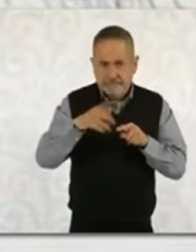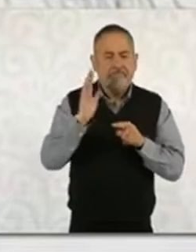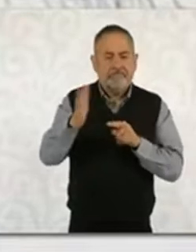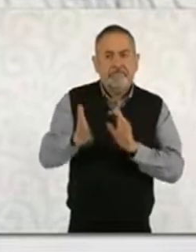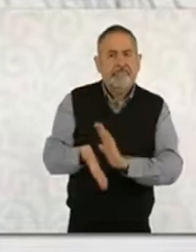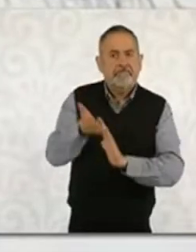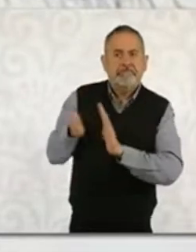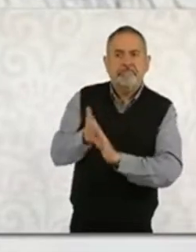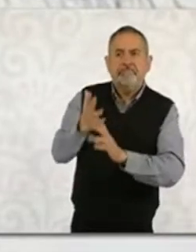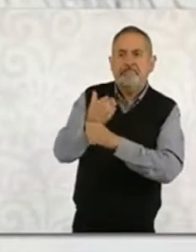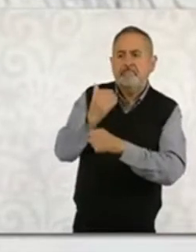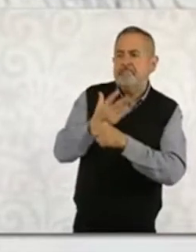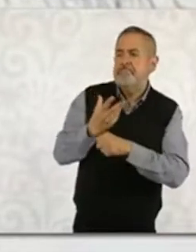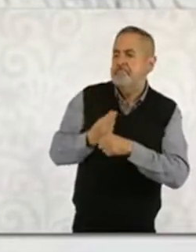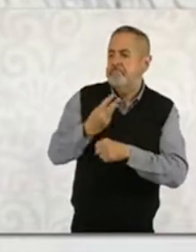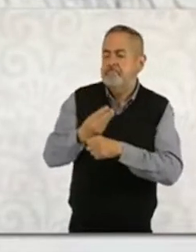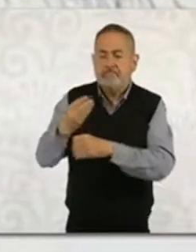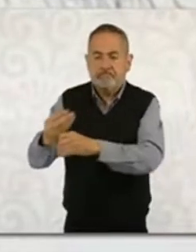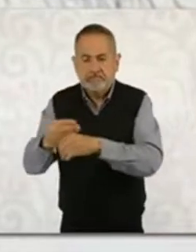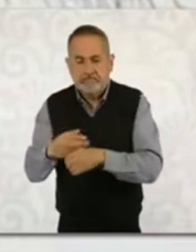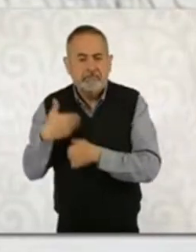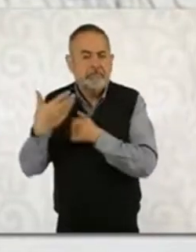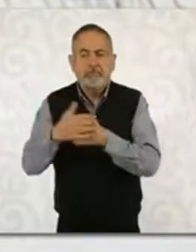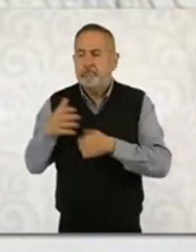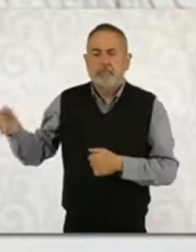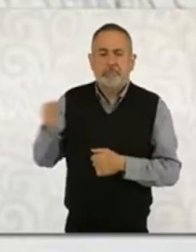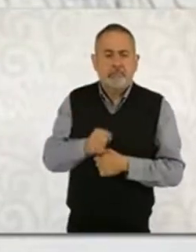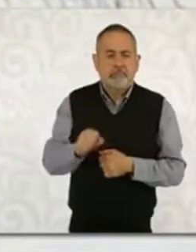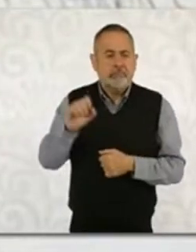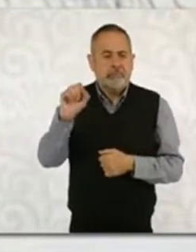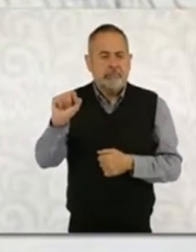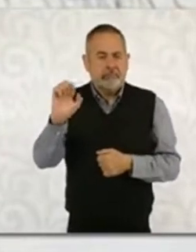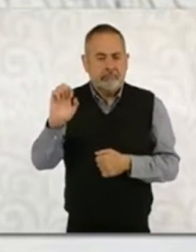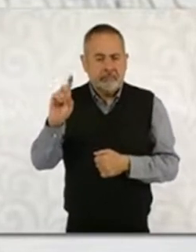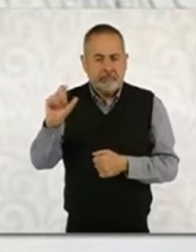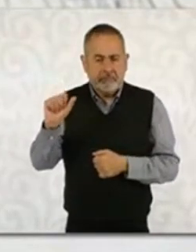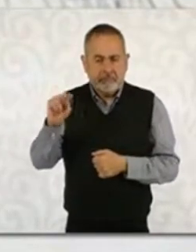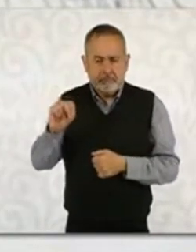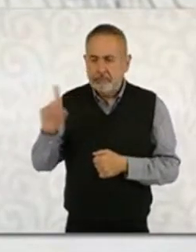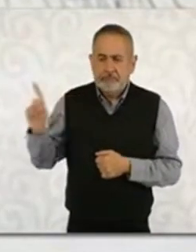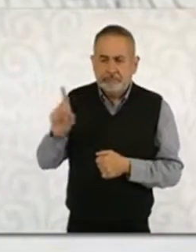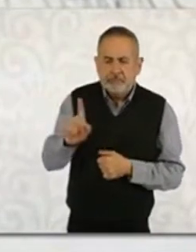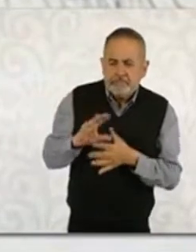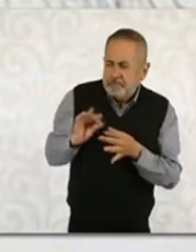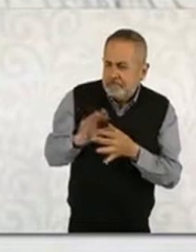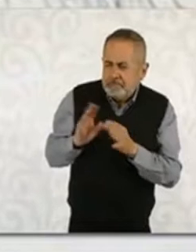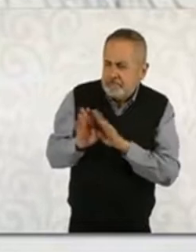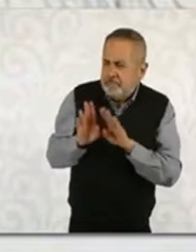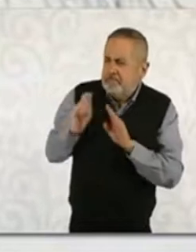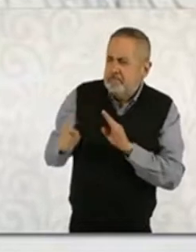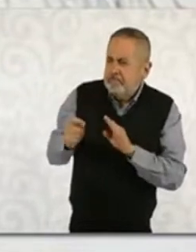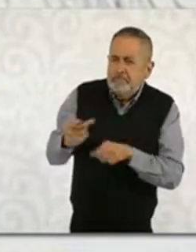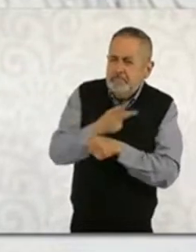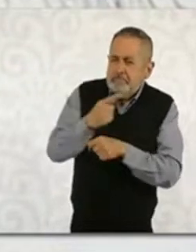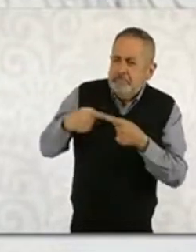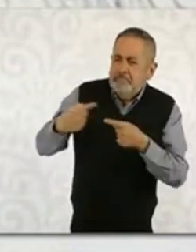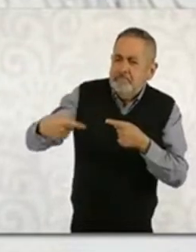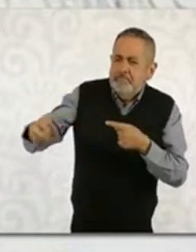la próxima semana Defensa y al equipo de CICT para que nos platiquen cómo van los